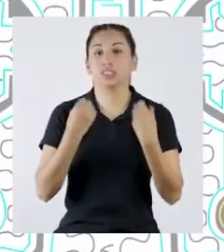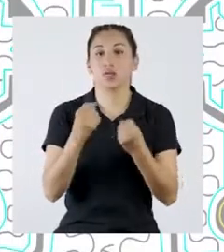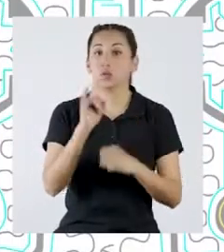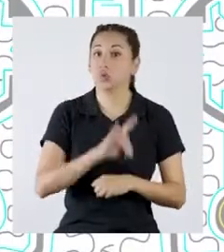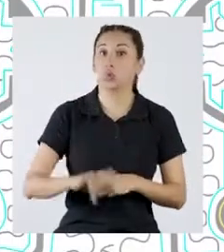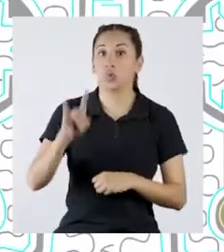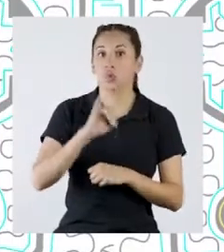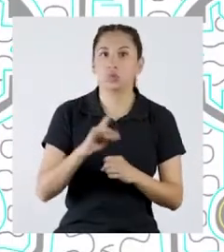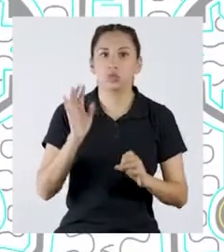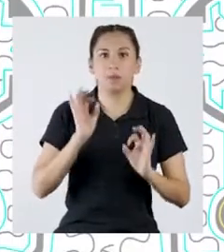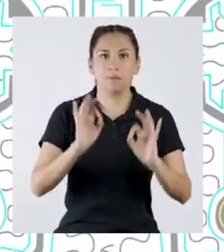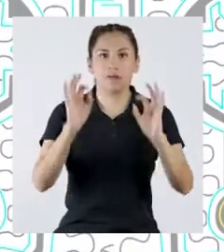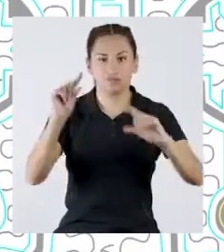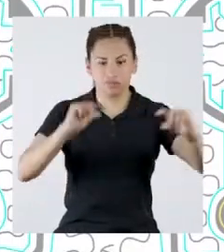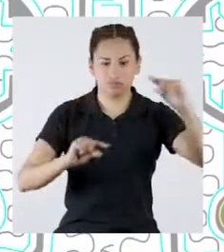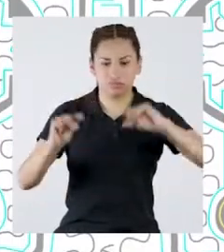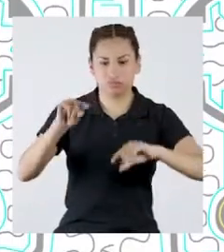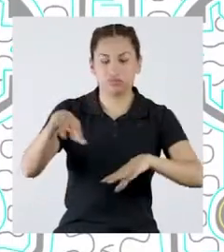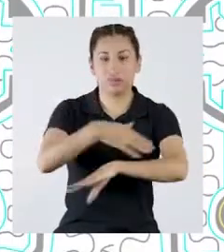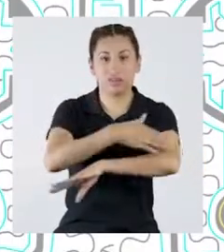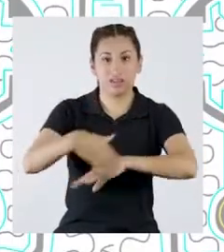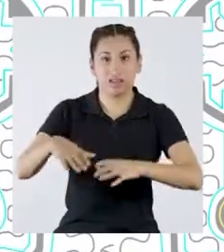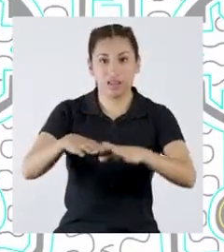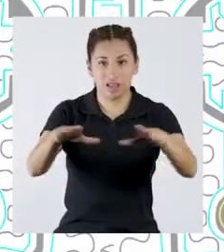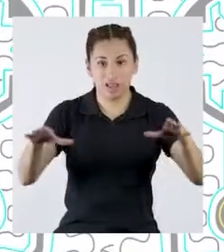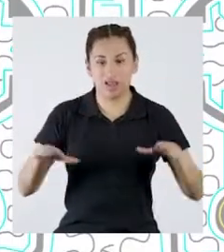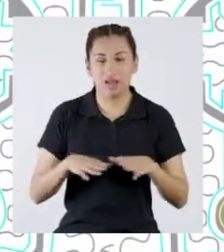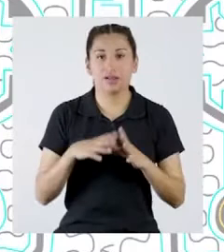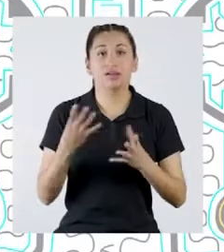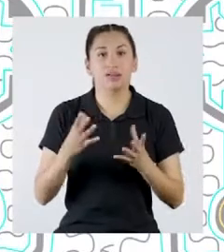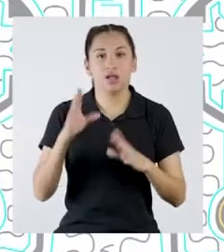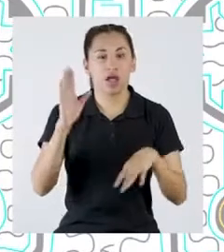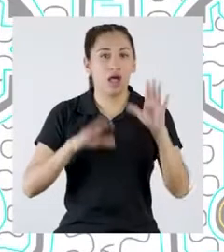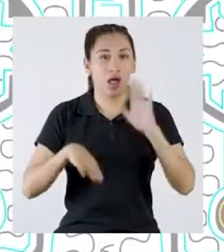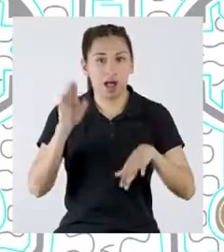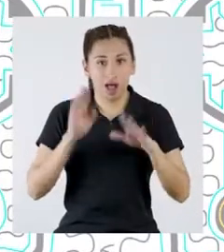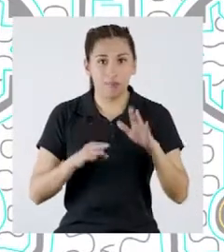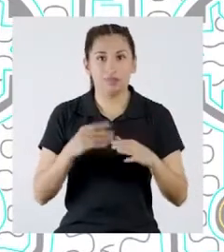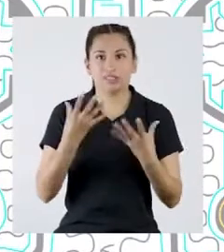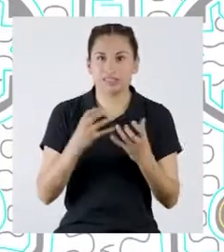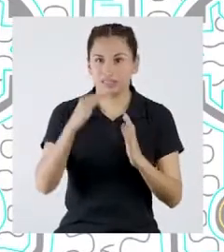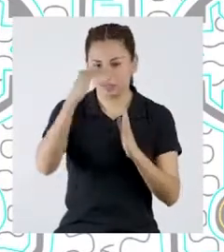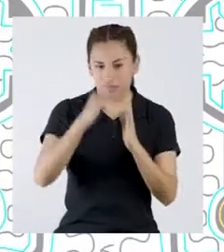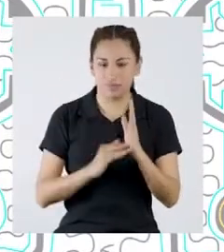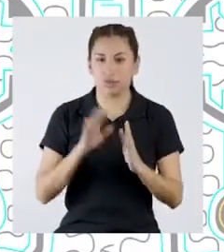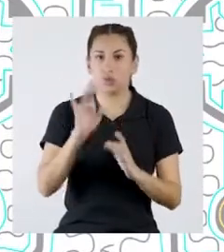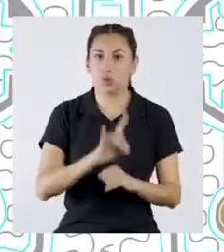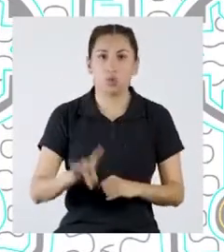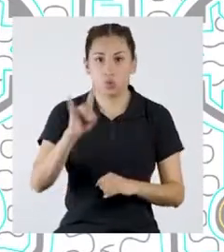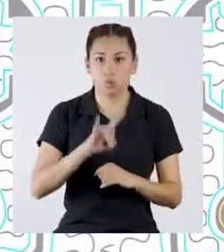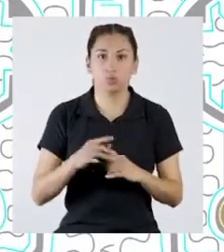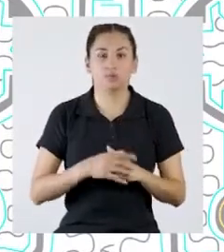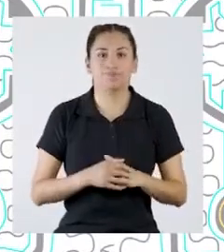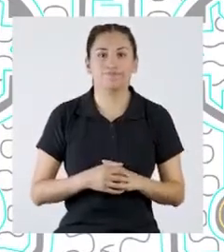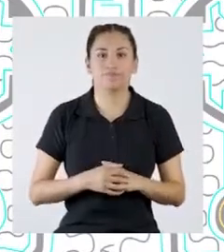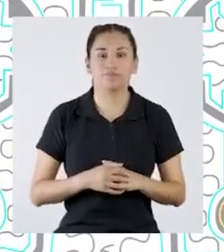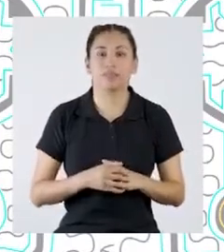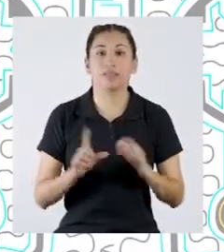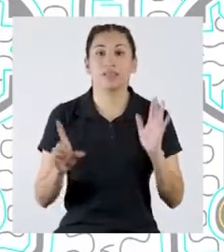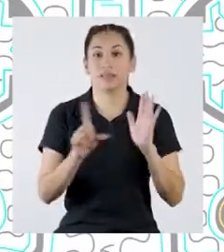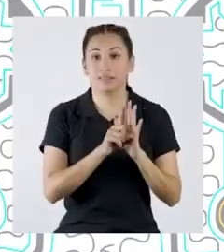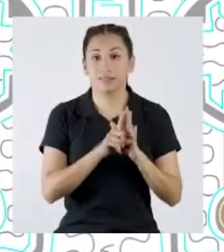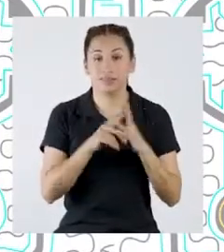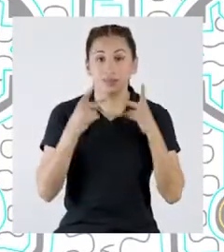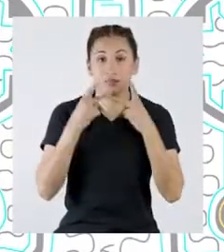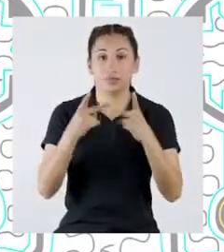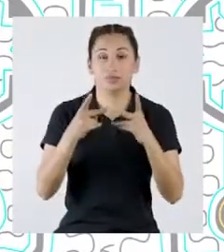que provoca el uso de sustancias tóxicas en el campo, buscando que, eventualmente, se erradique su uso por completo. La Ley